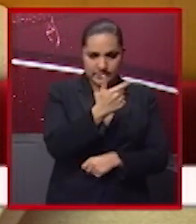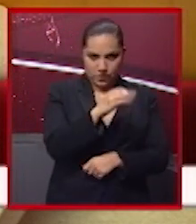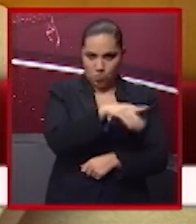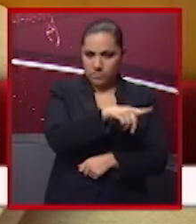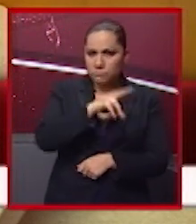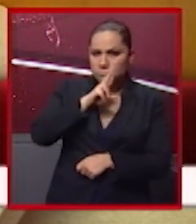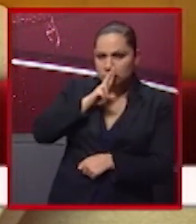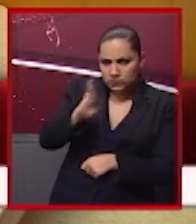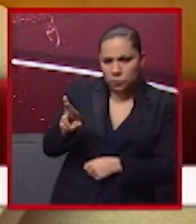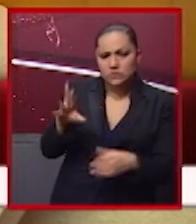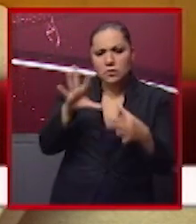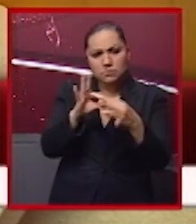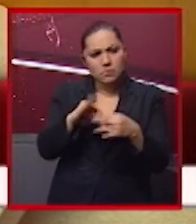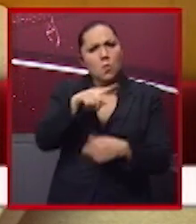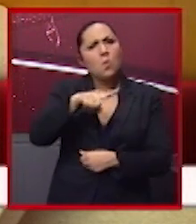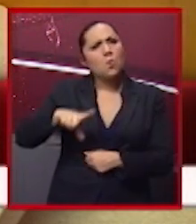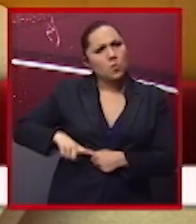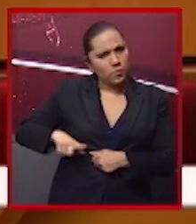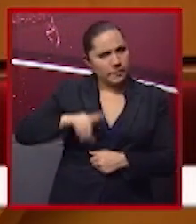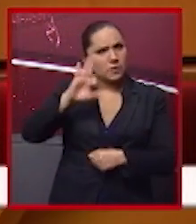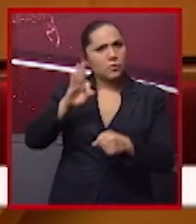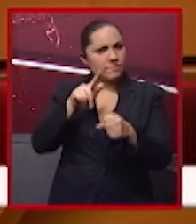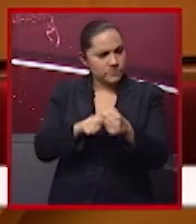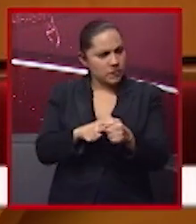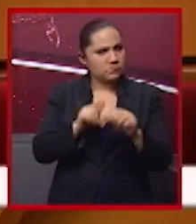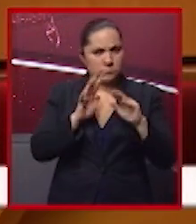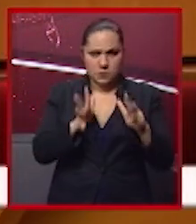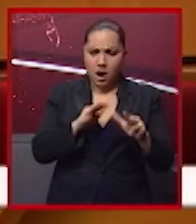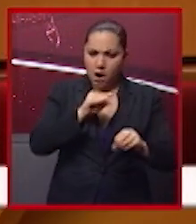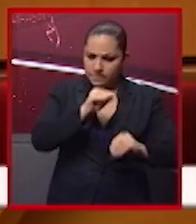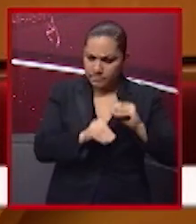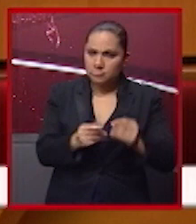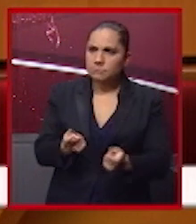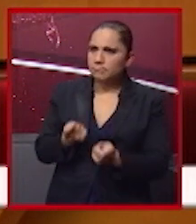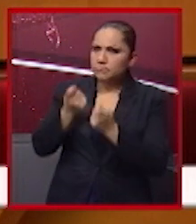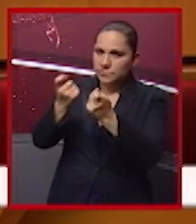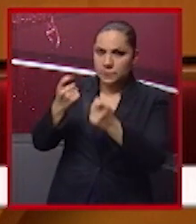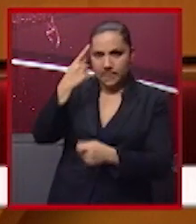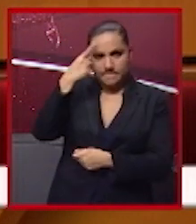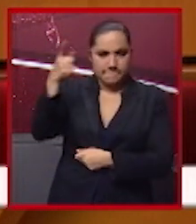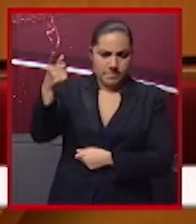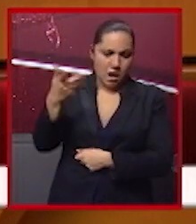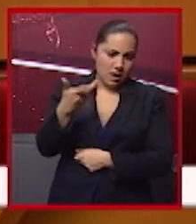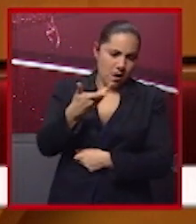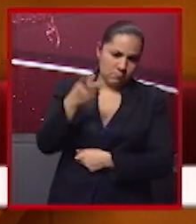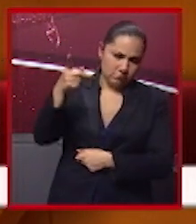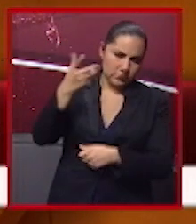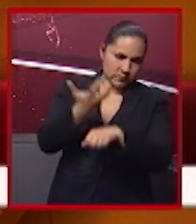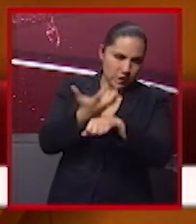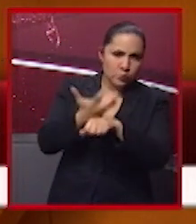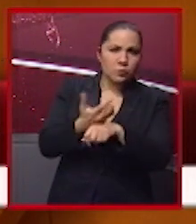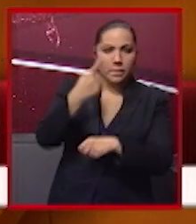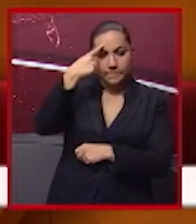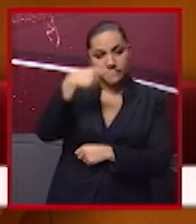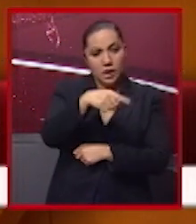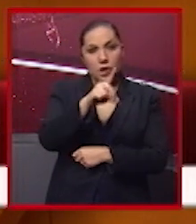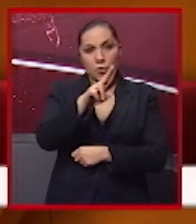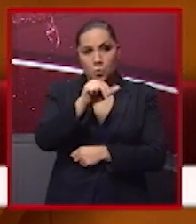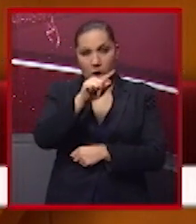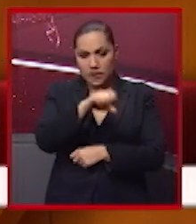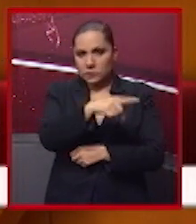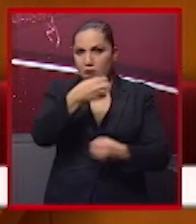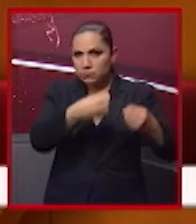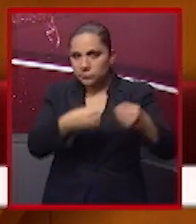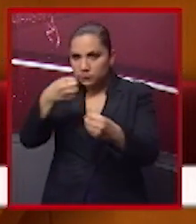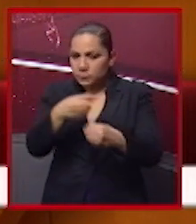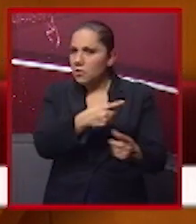ha entregado recursos jurídicos al gobierno de Estados Unidos sobre el tema de César Duarte en materia de solicitudes de extradición y que falta la